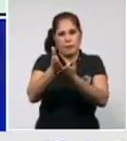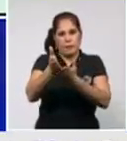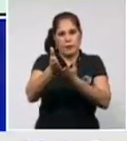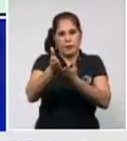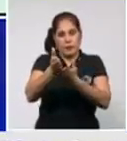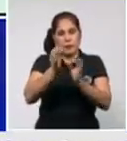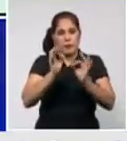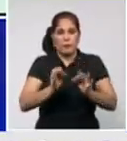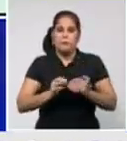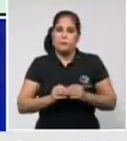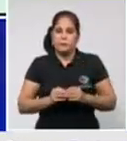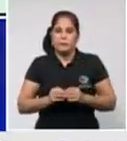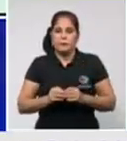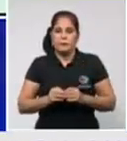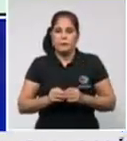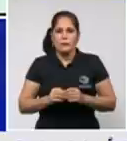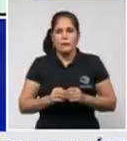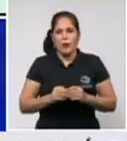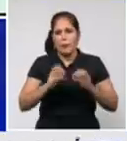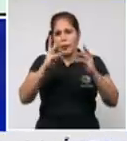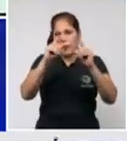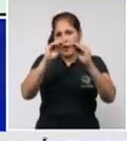excepto en una fecha,